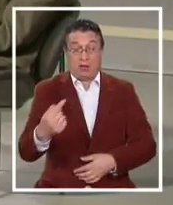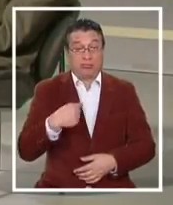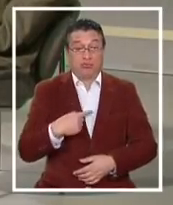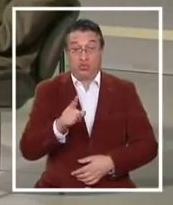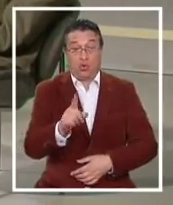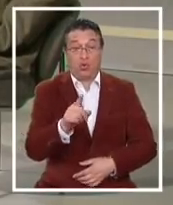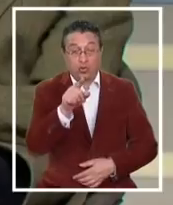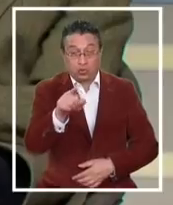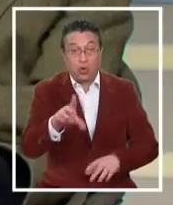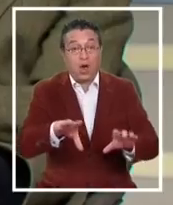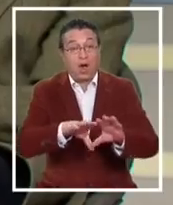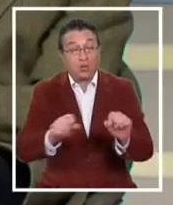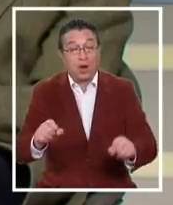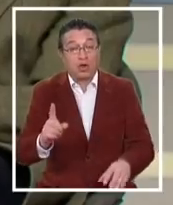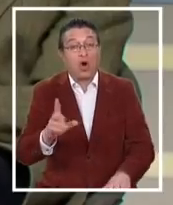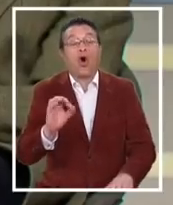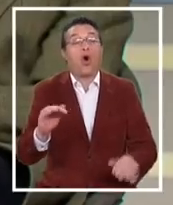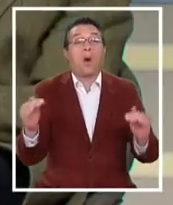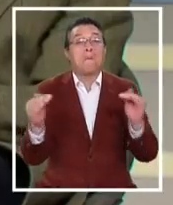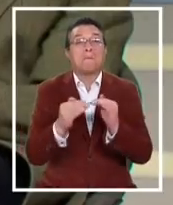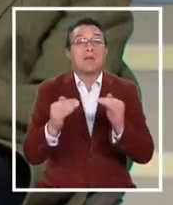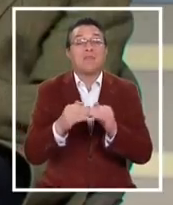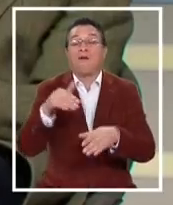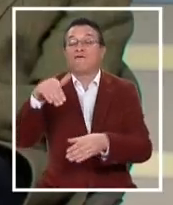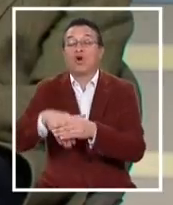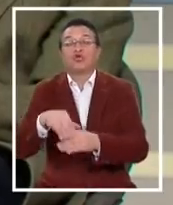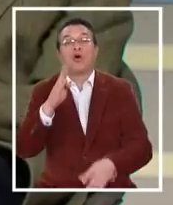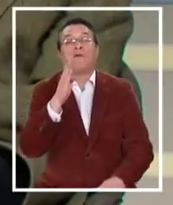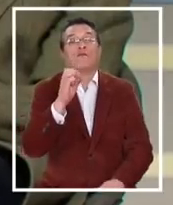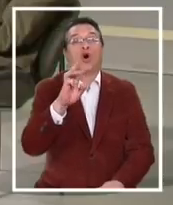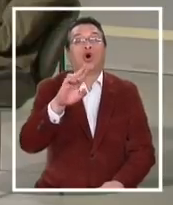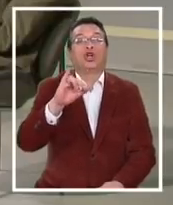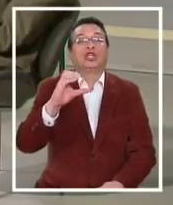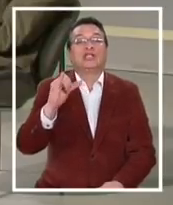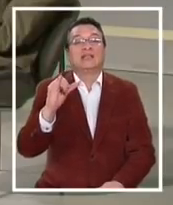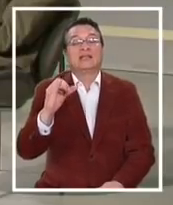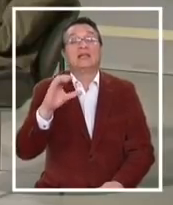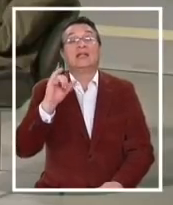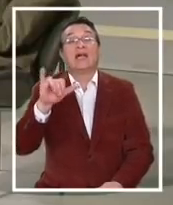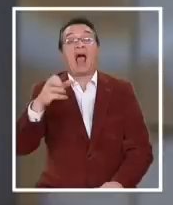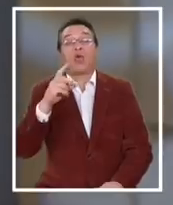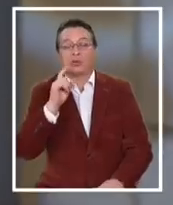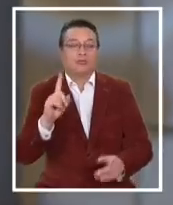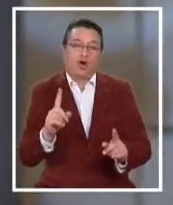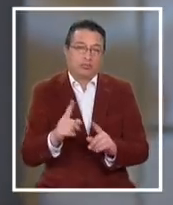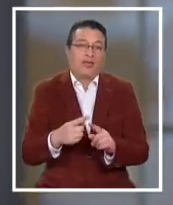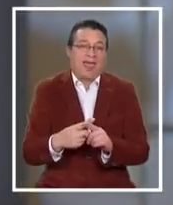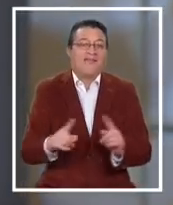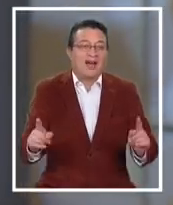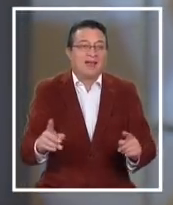la pregunta es, ¿si usted coincide con eso o es lo mismo votar por Gabriel Boric que por Daniel Jadue? No, por cierto que es distinto. Si no,